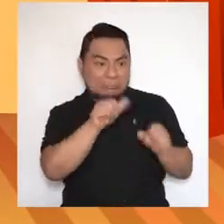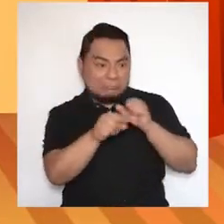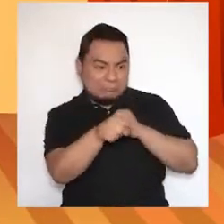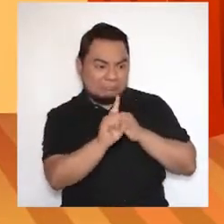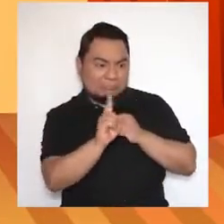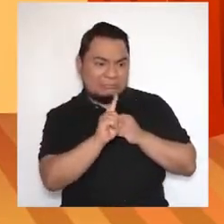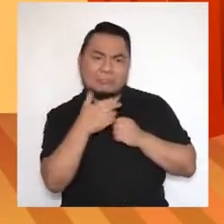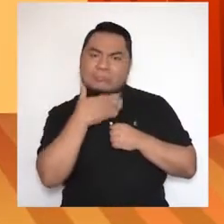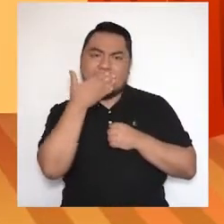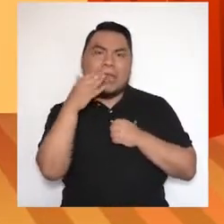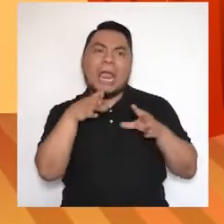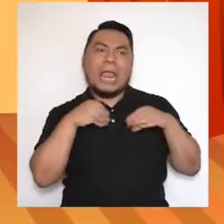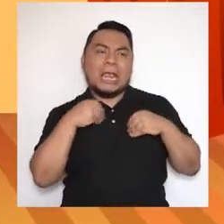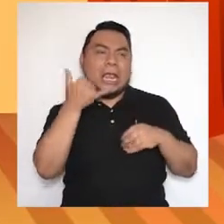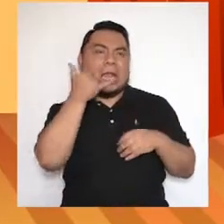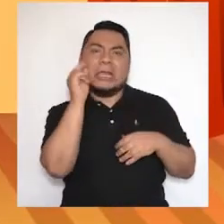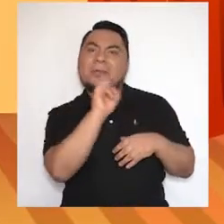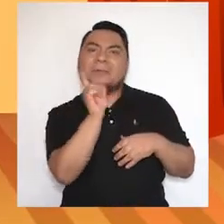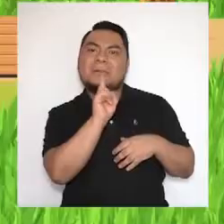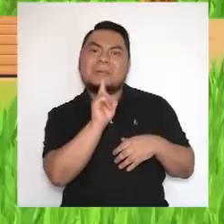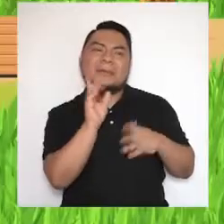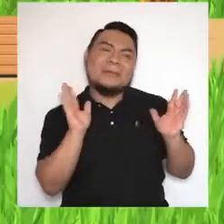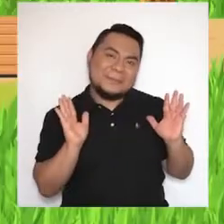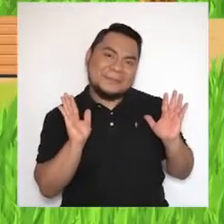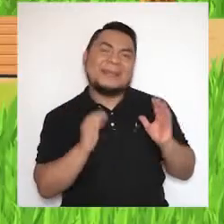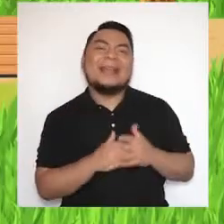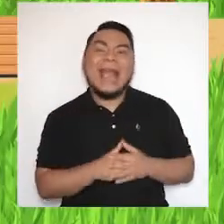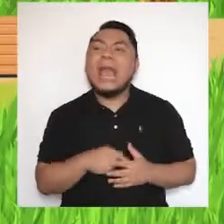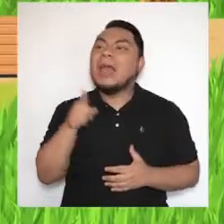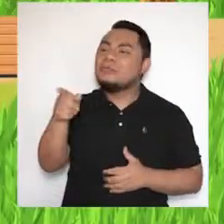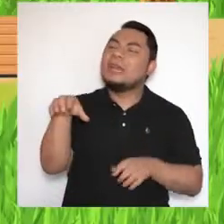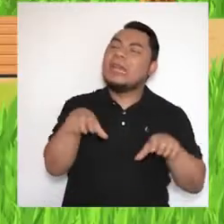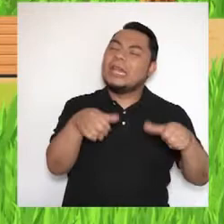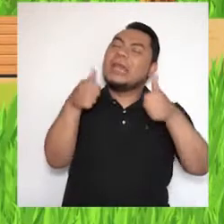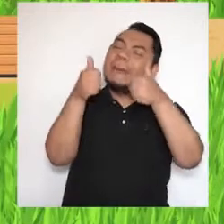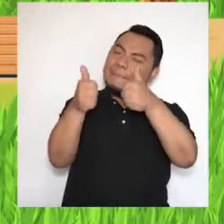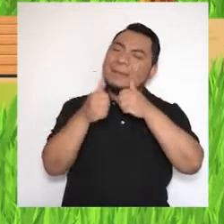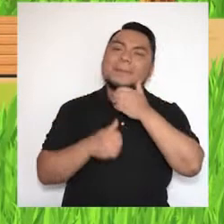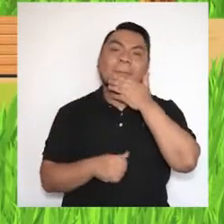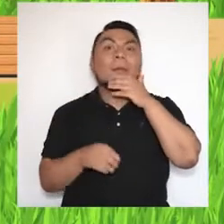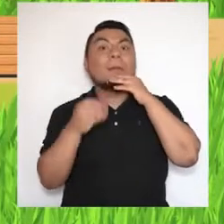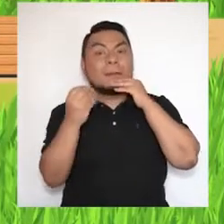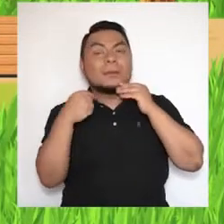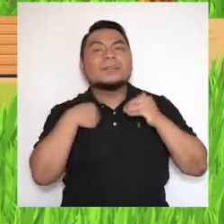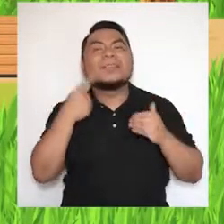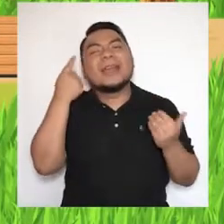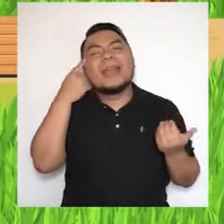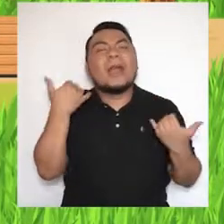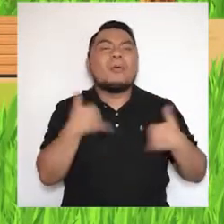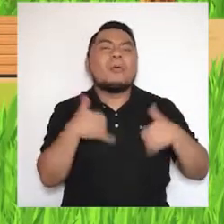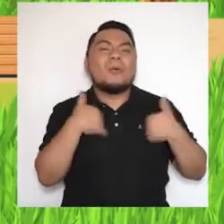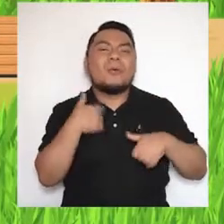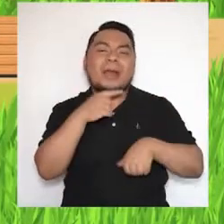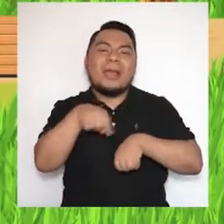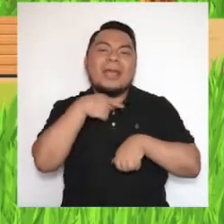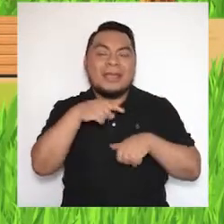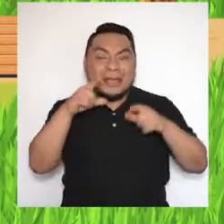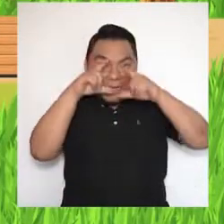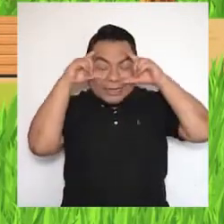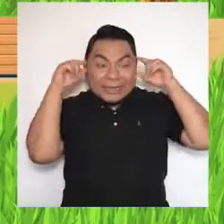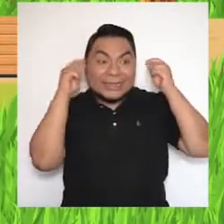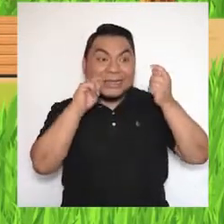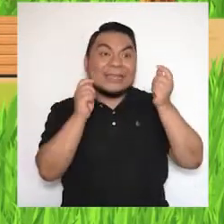decidí no contestar. ¡Hiciste bien, Chancay! Es que me demoré jugando con los disfraces y